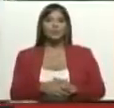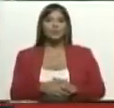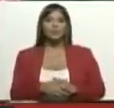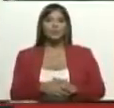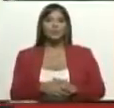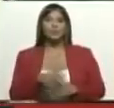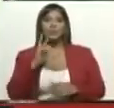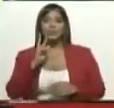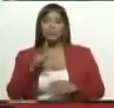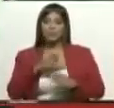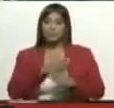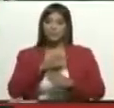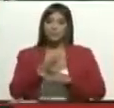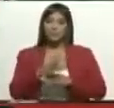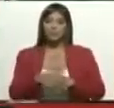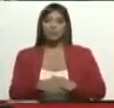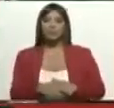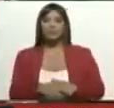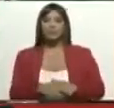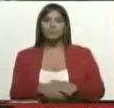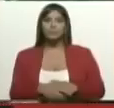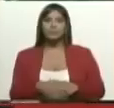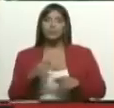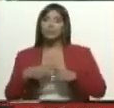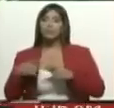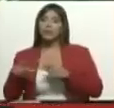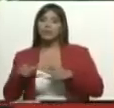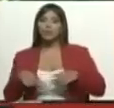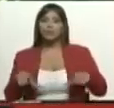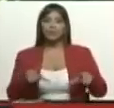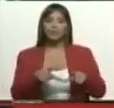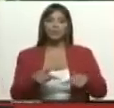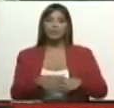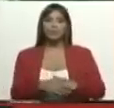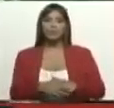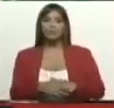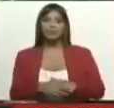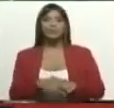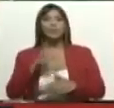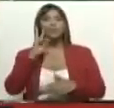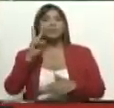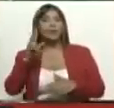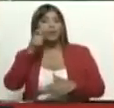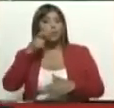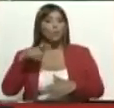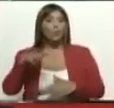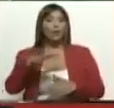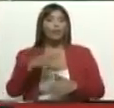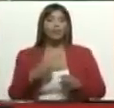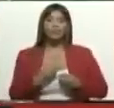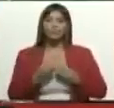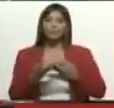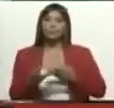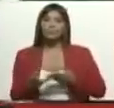Cuando uno va de viaje a los distintos territorios, uno ve al pueblo y se expresa